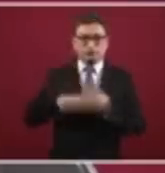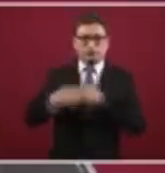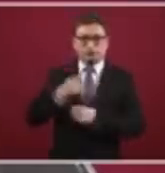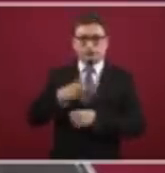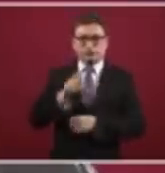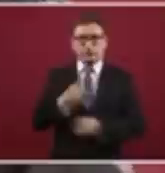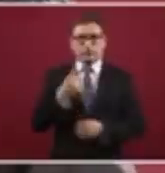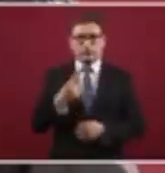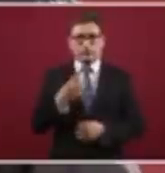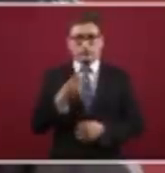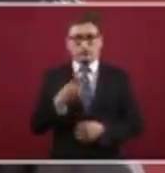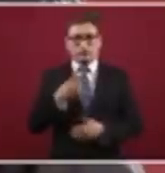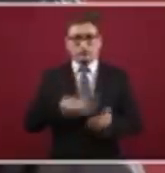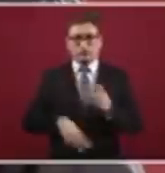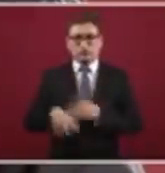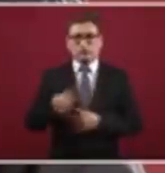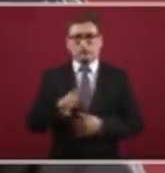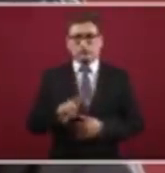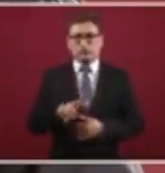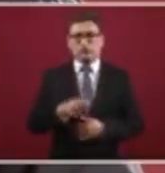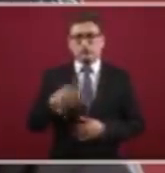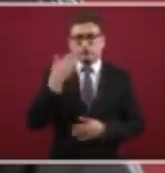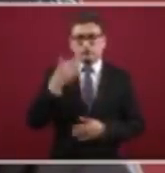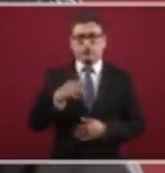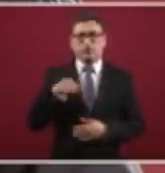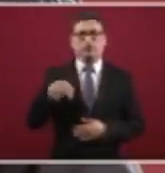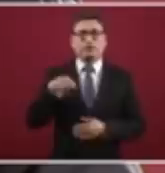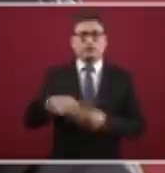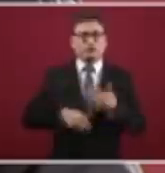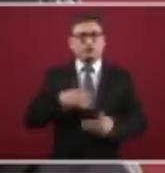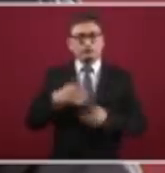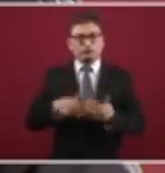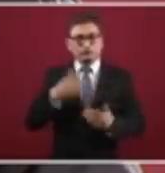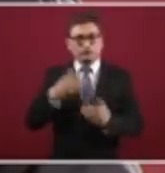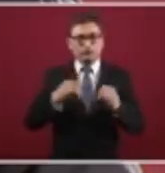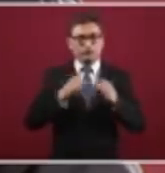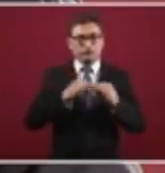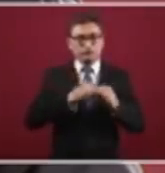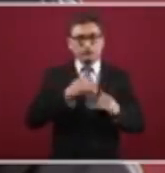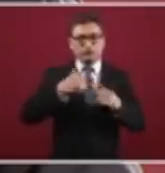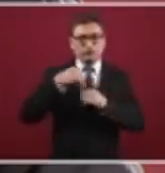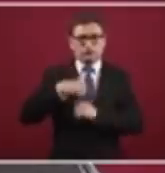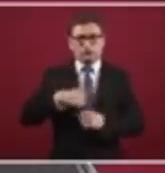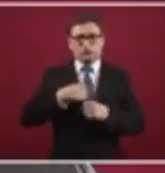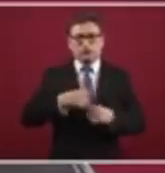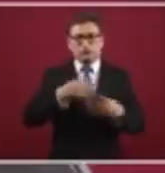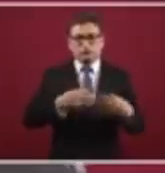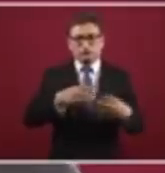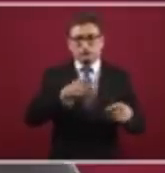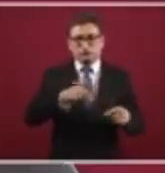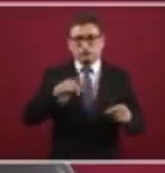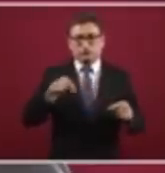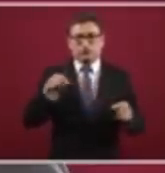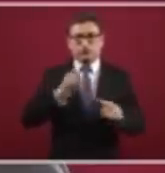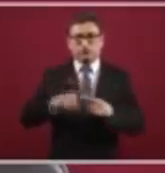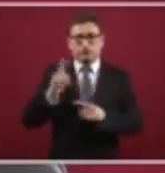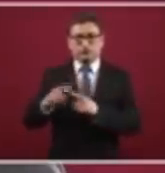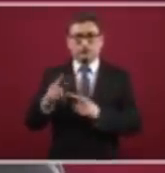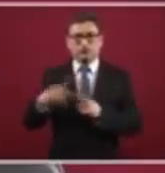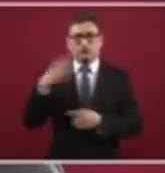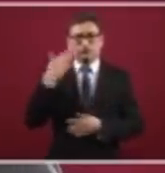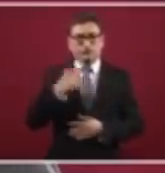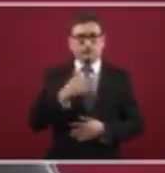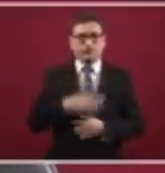2018 y como cascada ha venido bajando las distintas instancias judiciales con la finalidad de que las principales